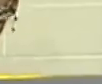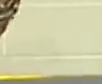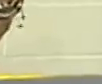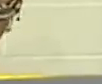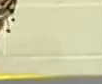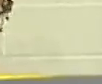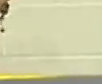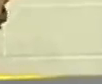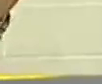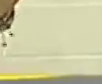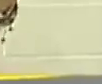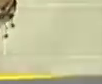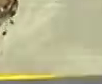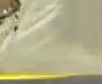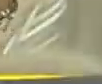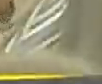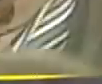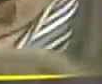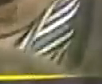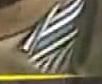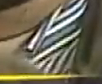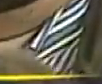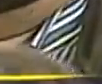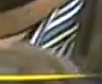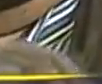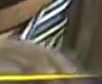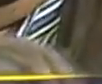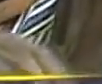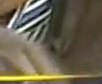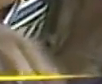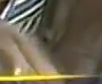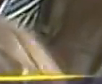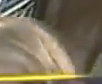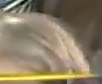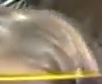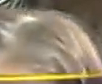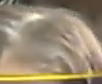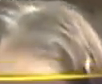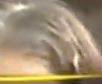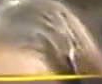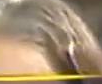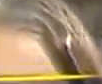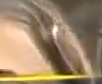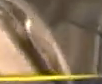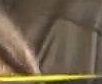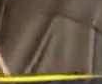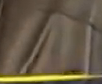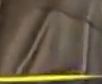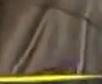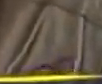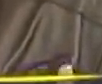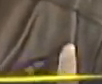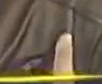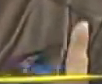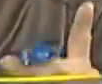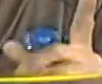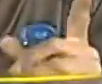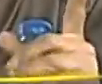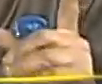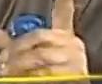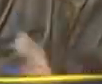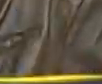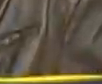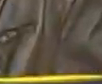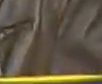debatida que en el seno de esta reunión de los diputados y diputadas del bloque de la patria y que también fue aprobada cuando